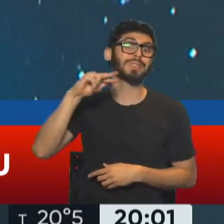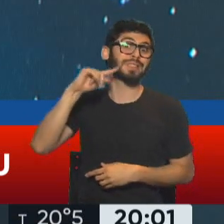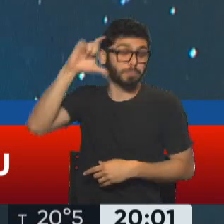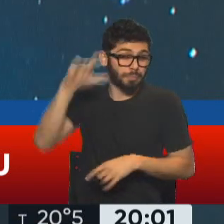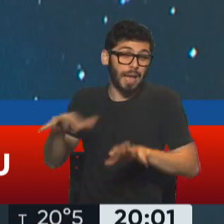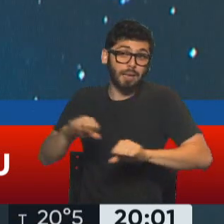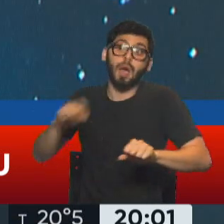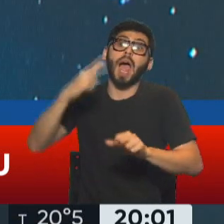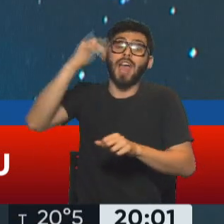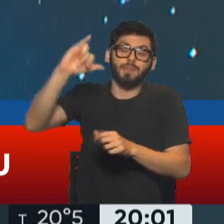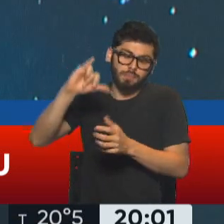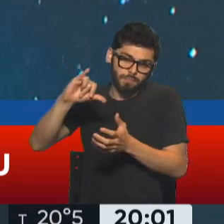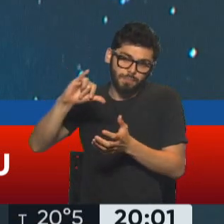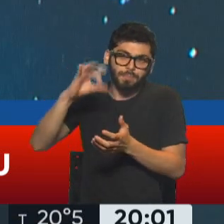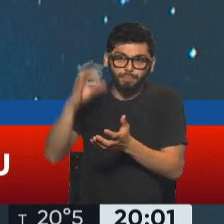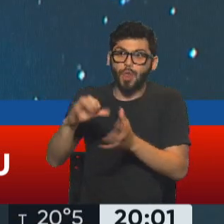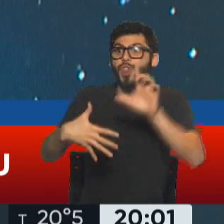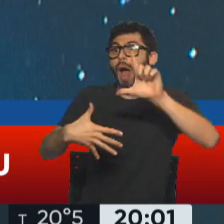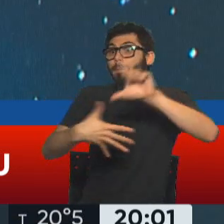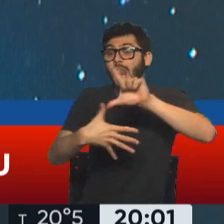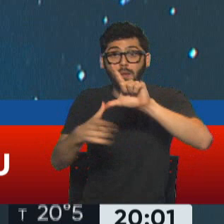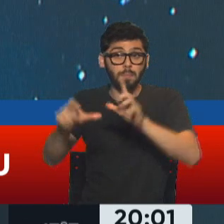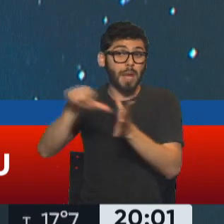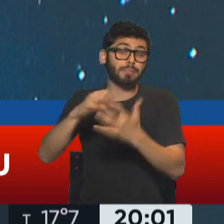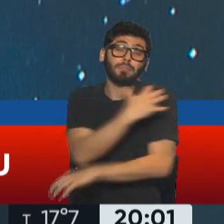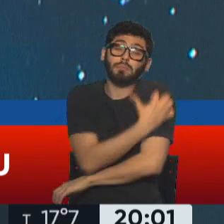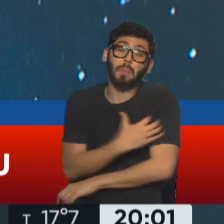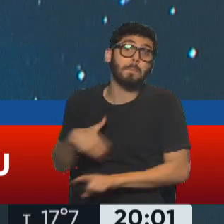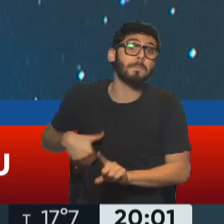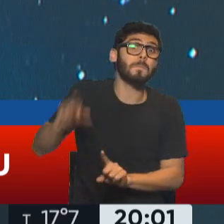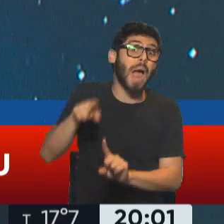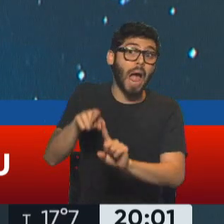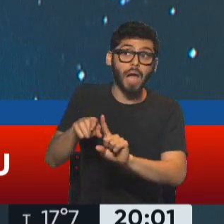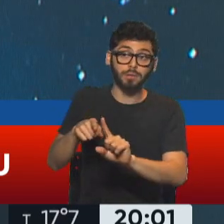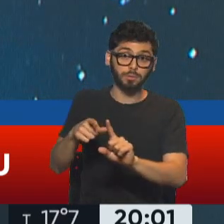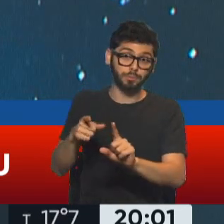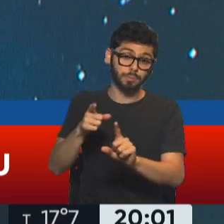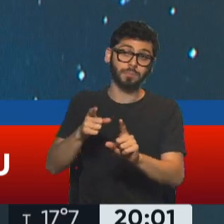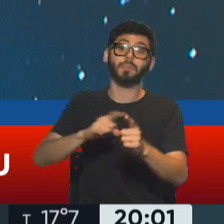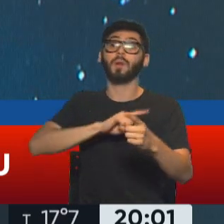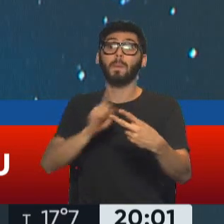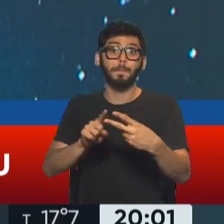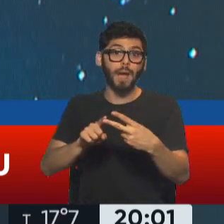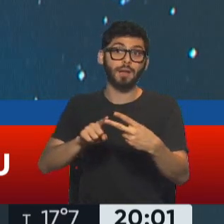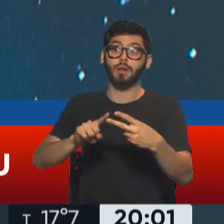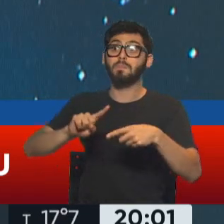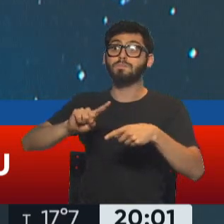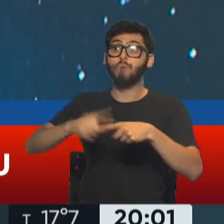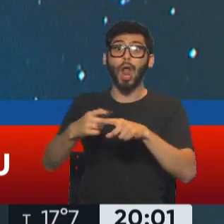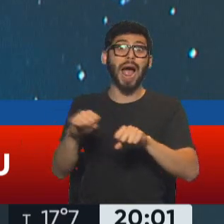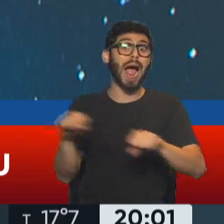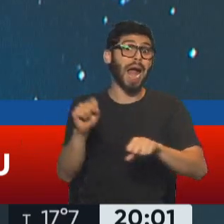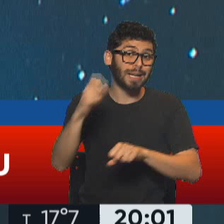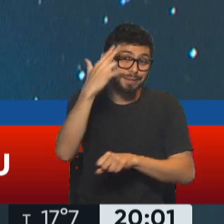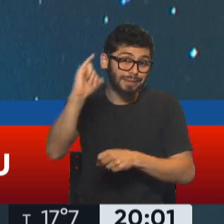económica estructural, es el país más pobre de América Latina. Por el segundo lugar, el tema, por supuesto, la crisis política que estamos viendo